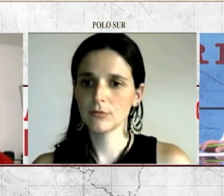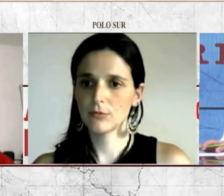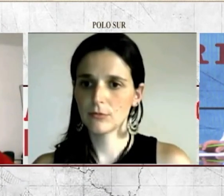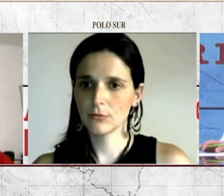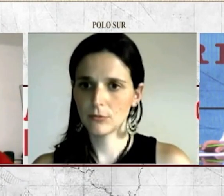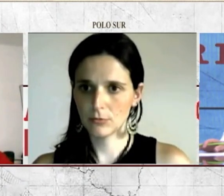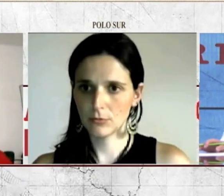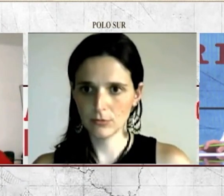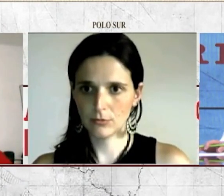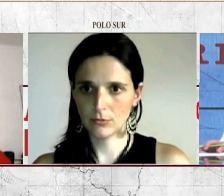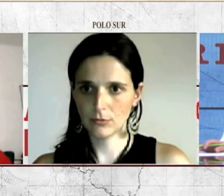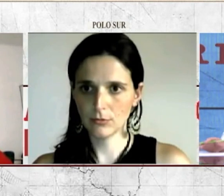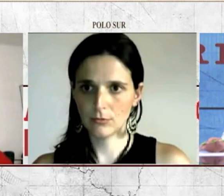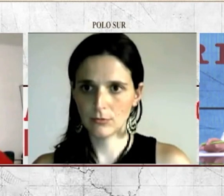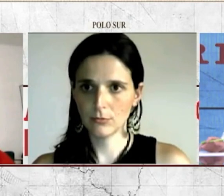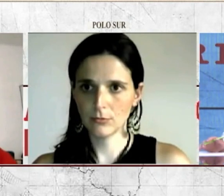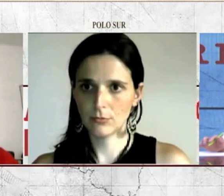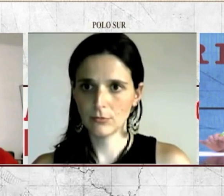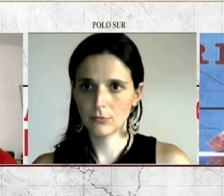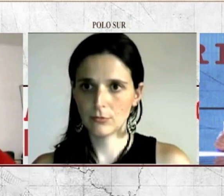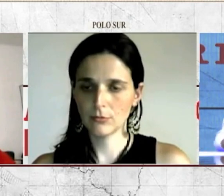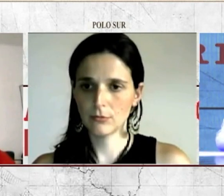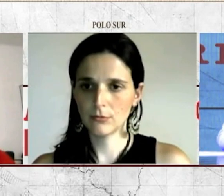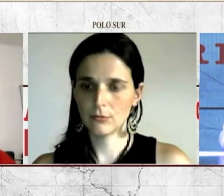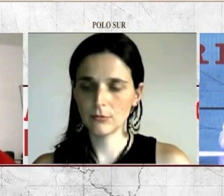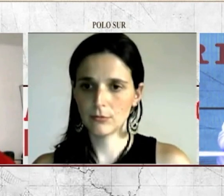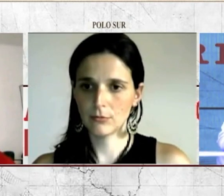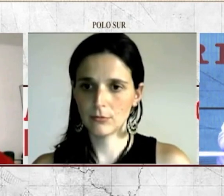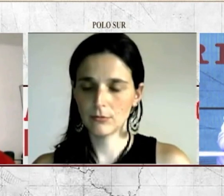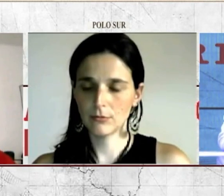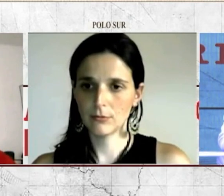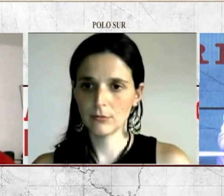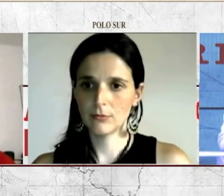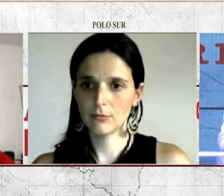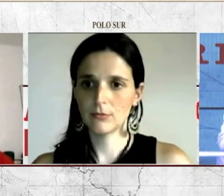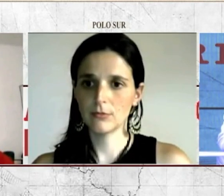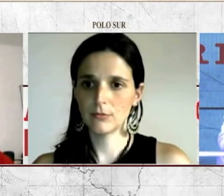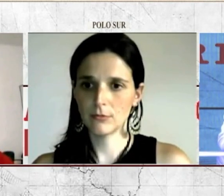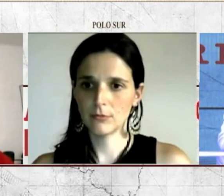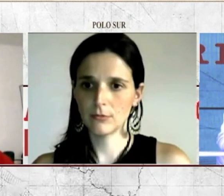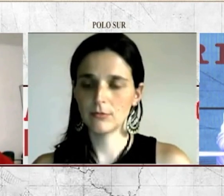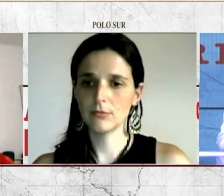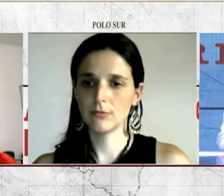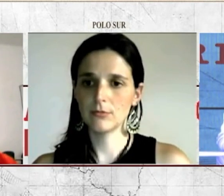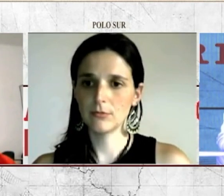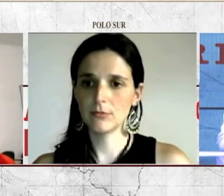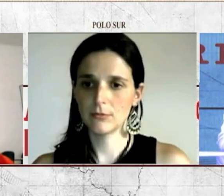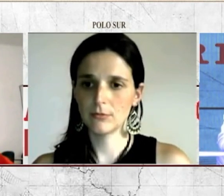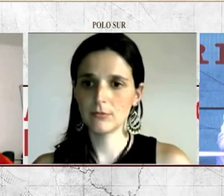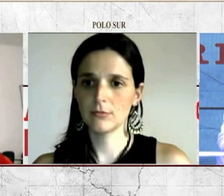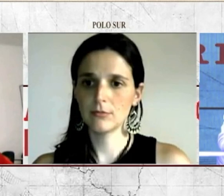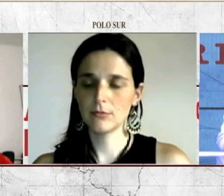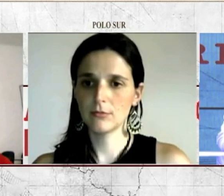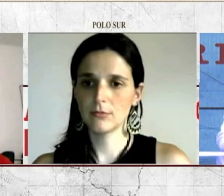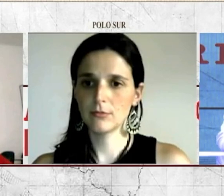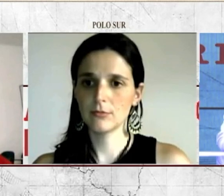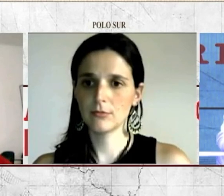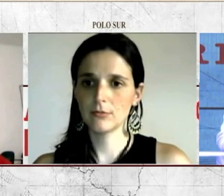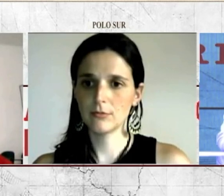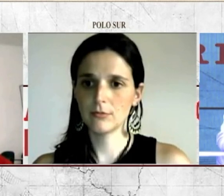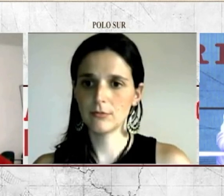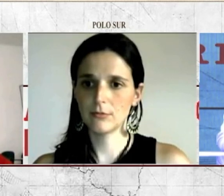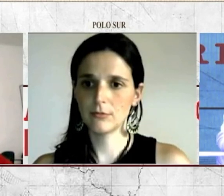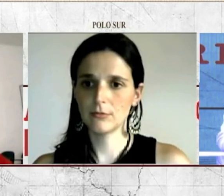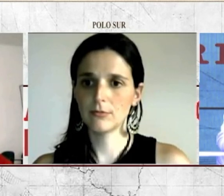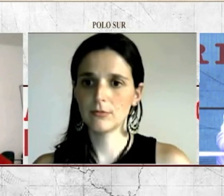de la Revolución Mexicana a inicios del siglo XX, que vemos un presidente mexicano que tiene frontera con Estados Unidos, que pone los puntos